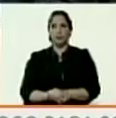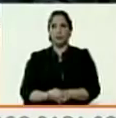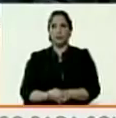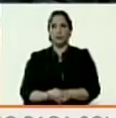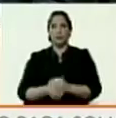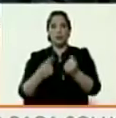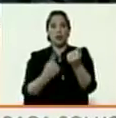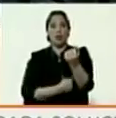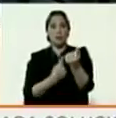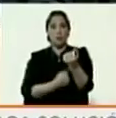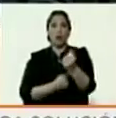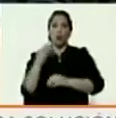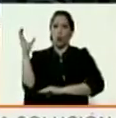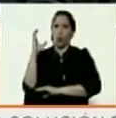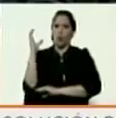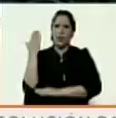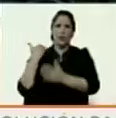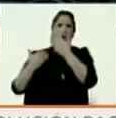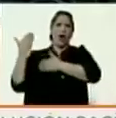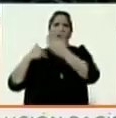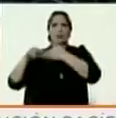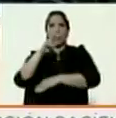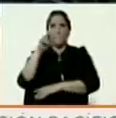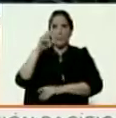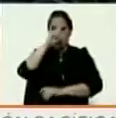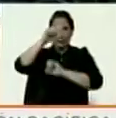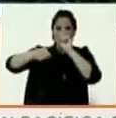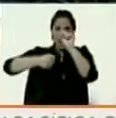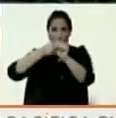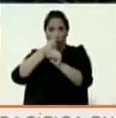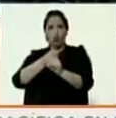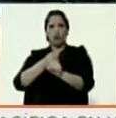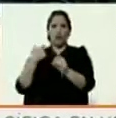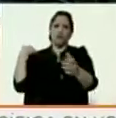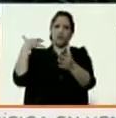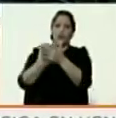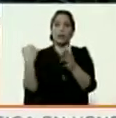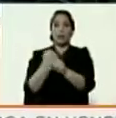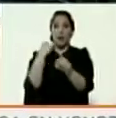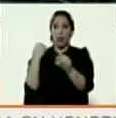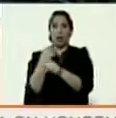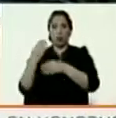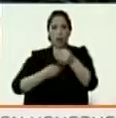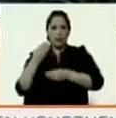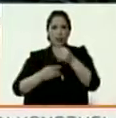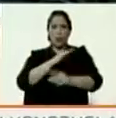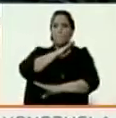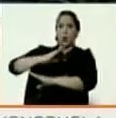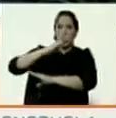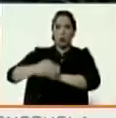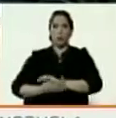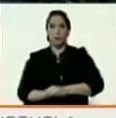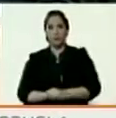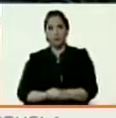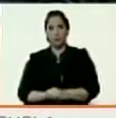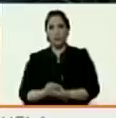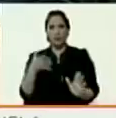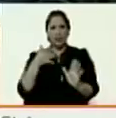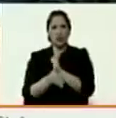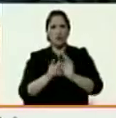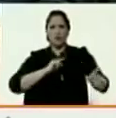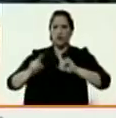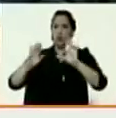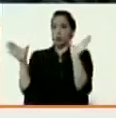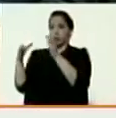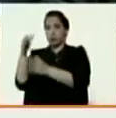hermano colombiano que desde hace más de 20 años viene trabajando, haciendo la denuncia de la acción de las